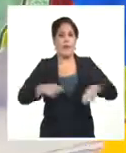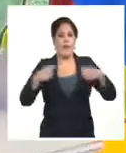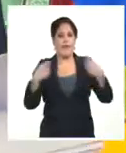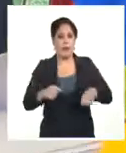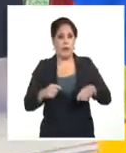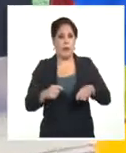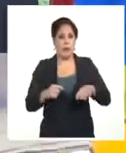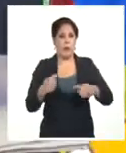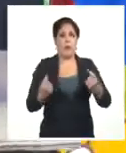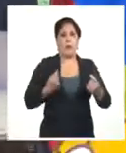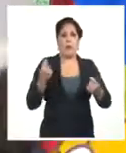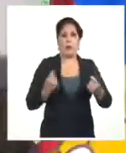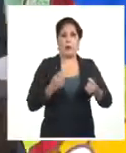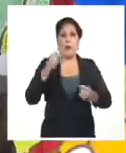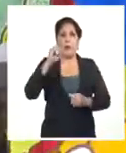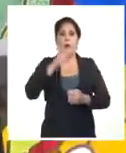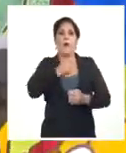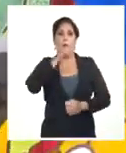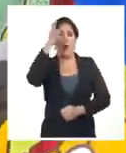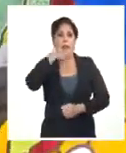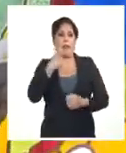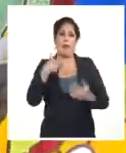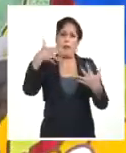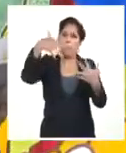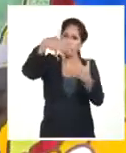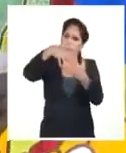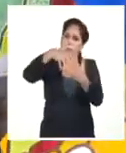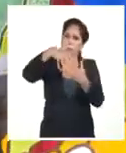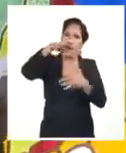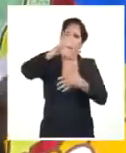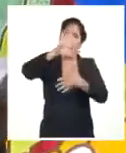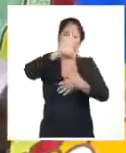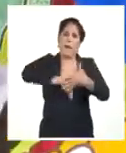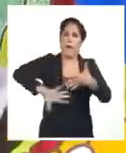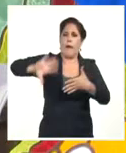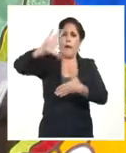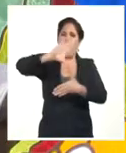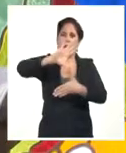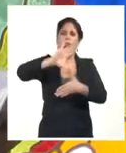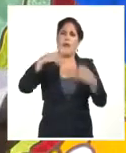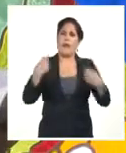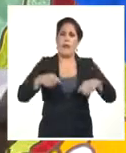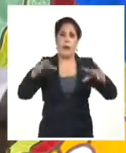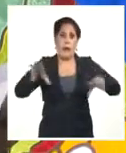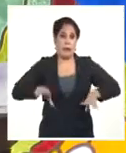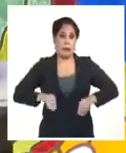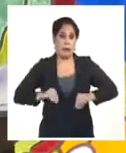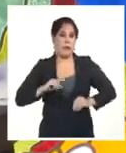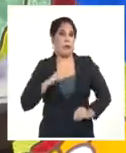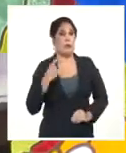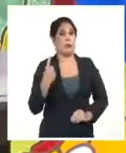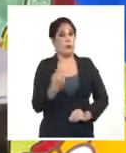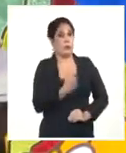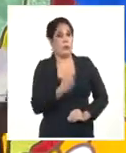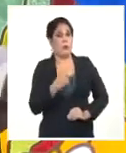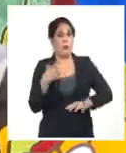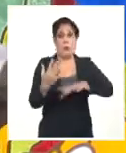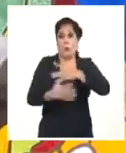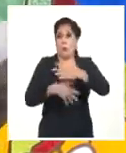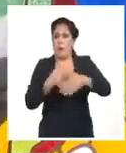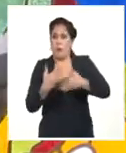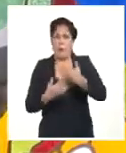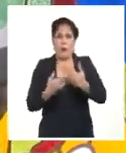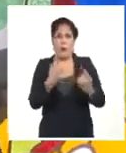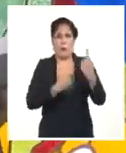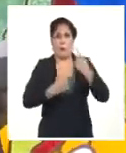nadie, sino mediador a petición y aceptación de las partes en conflictos, en